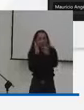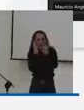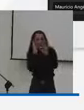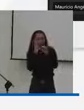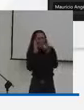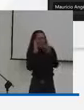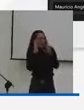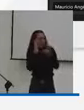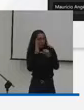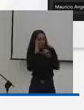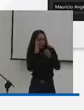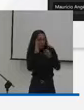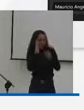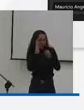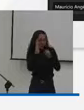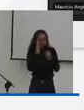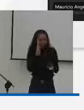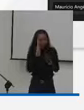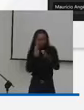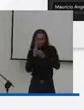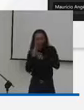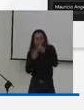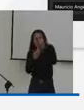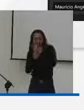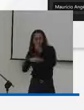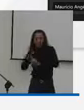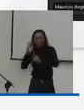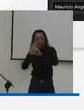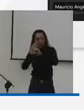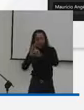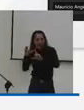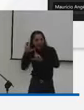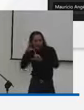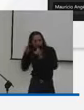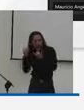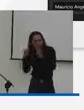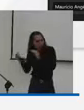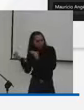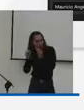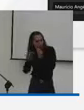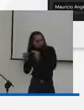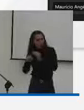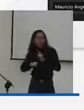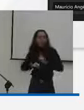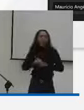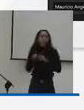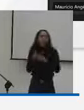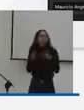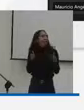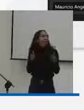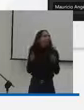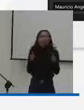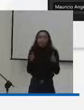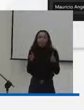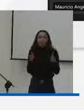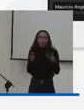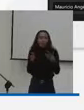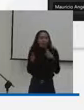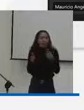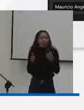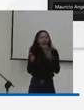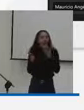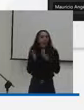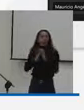del proyecto de ley se establece no se establece un periodo de transición para que los clubes